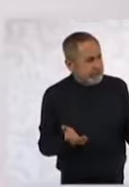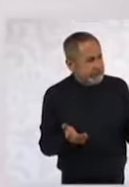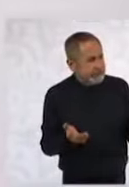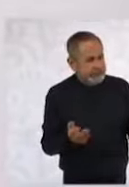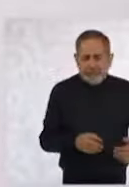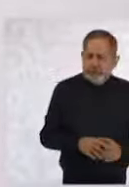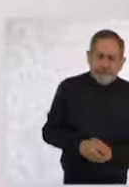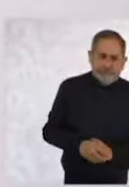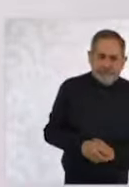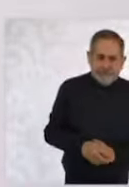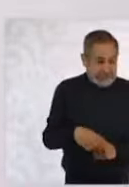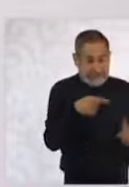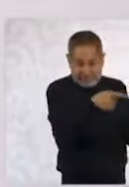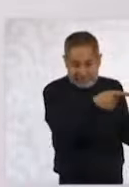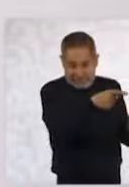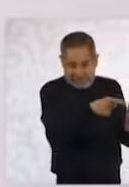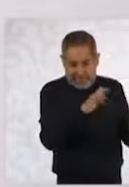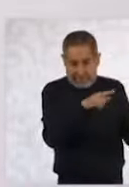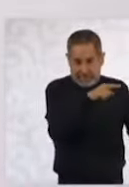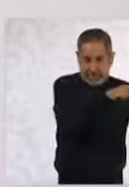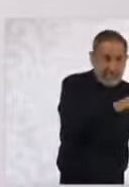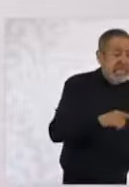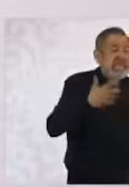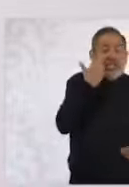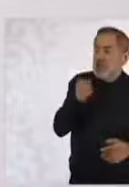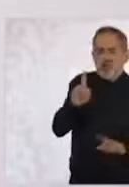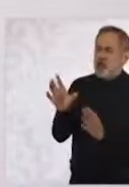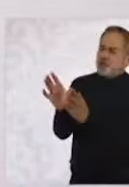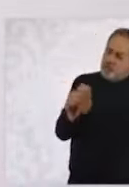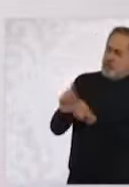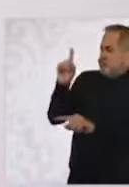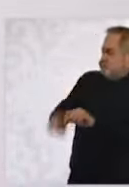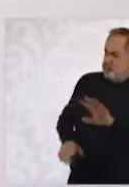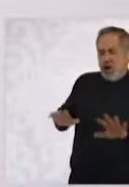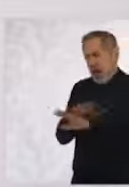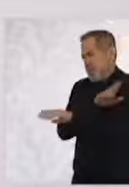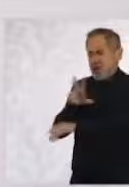Entonces, esta persona quiere poner en duda la reforma constitucional.